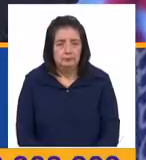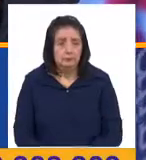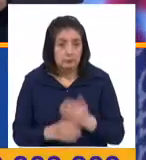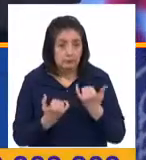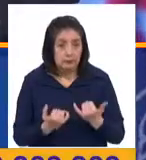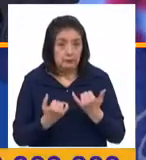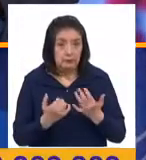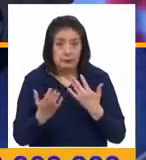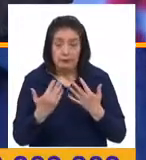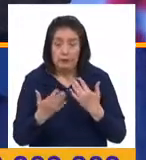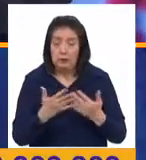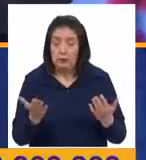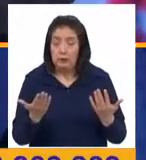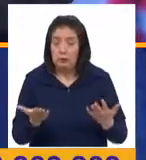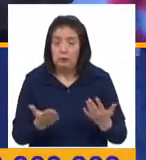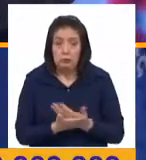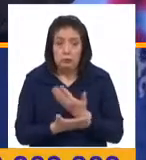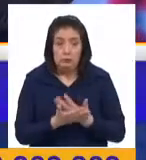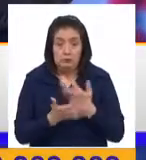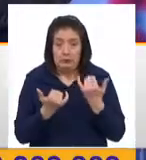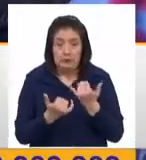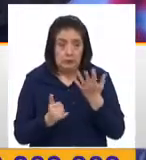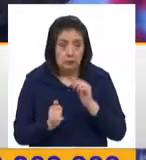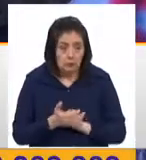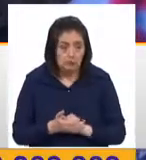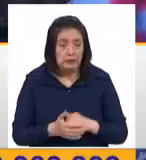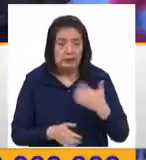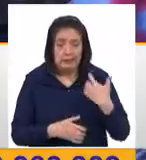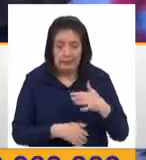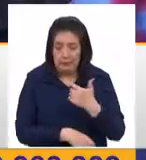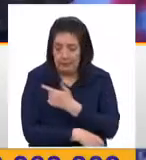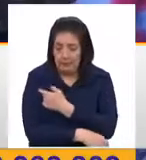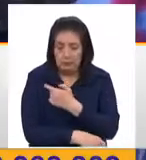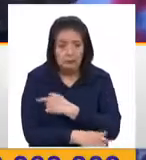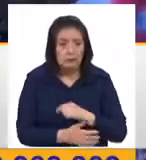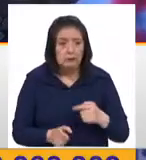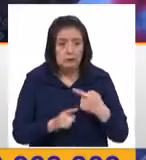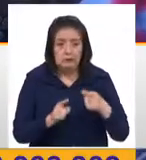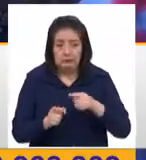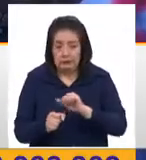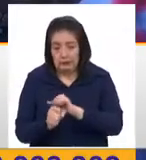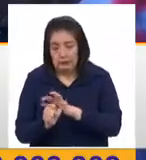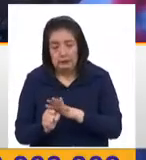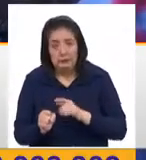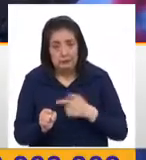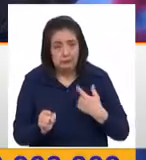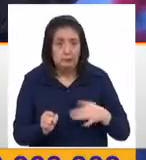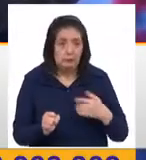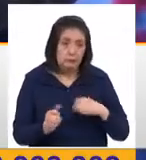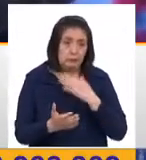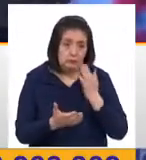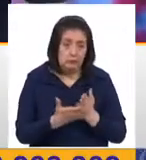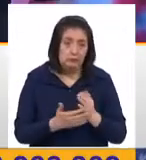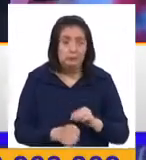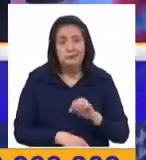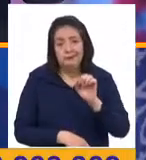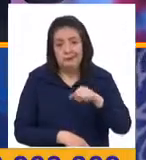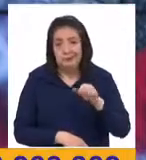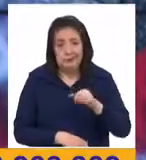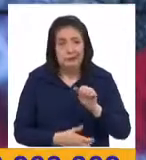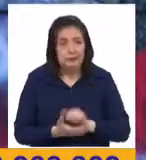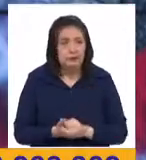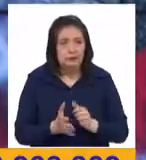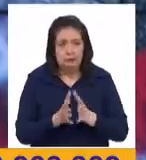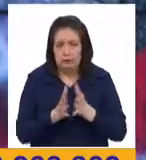Bueno, vamos a hablar sobre todas las novedades que tenemos para el día de hoy, porque la vacunación y las variantes siguen siendo un gran problema, Rolando. Así es